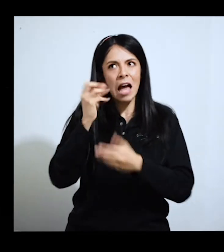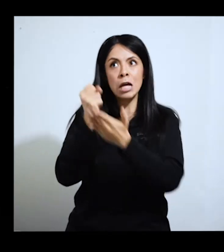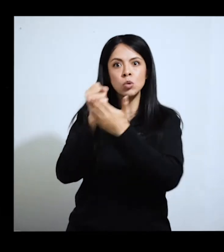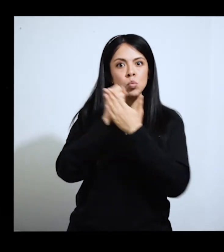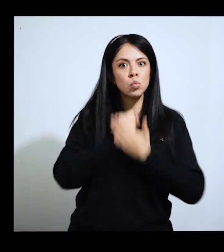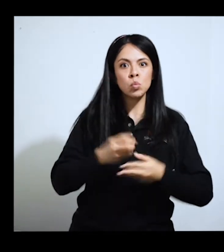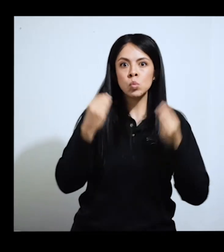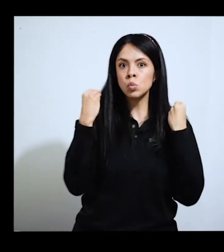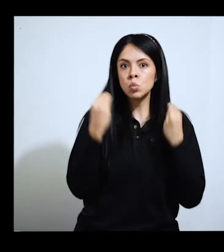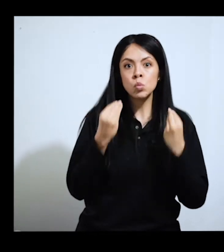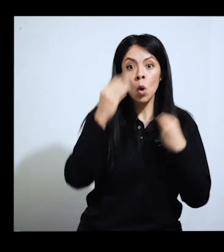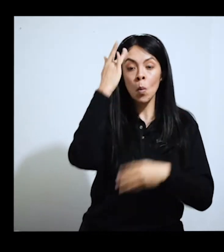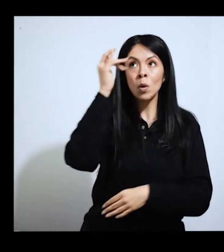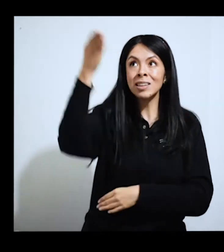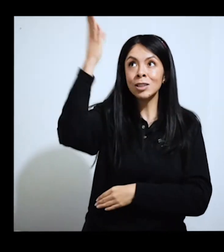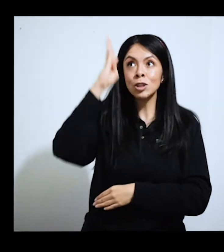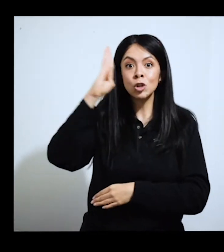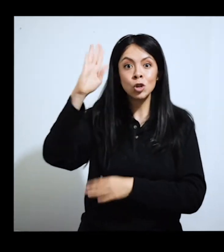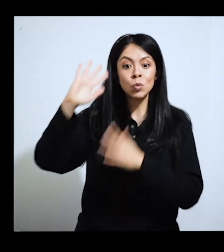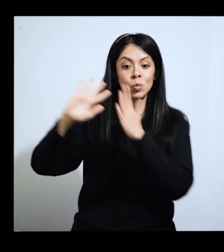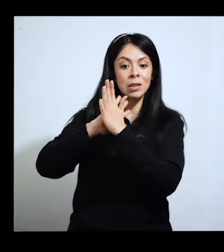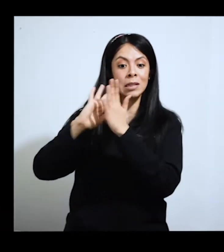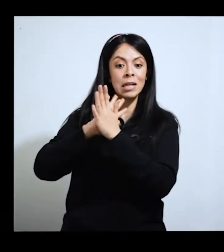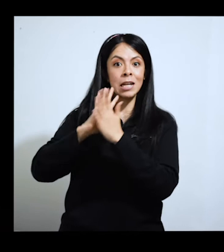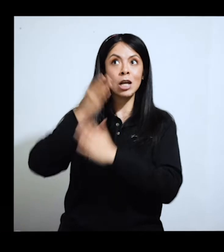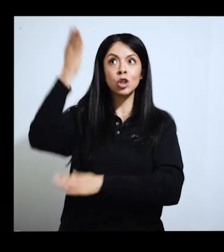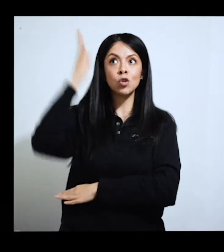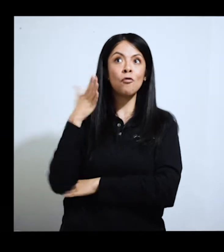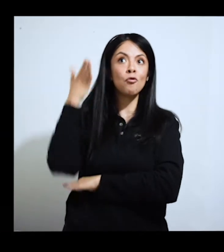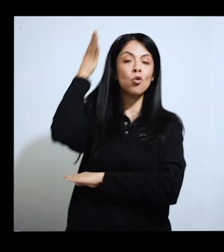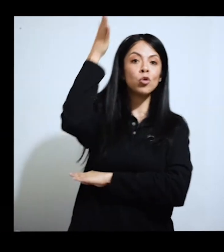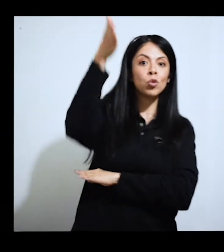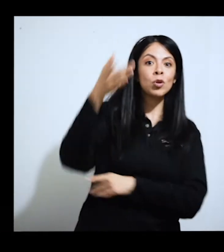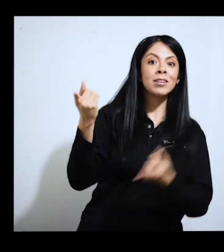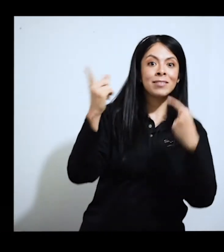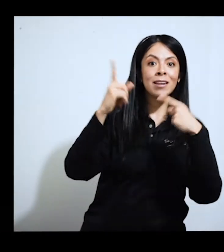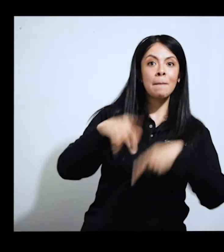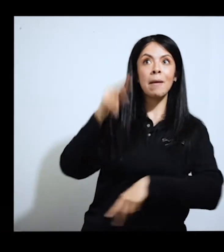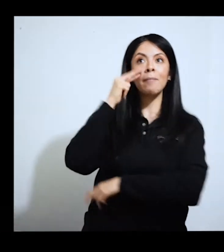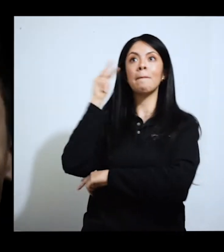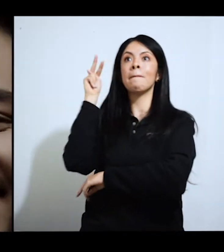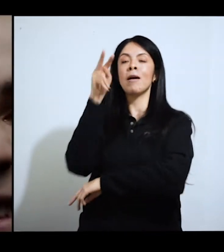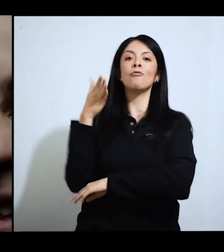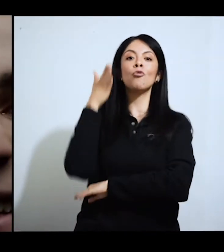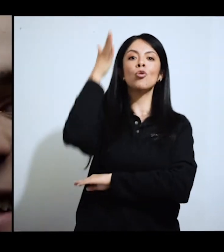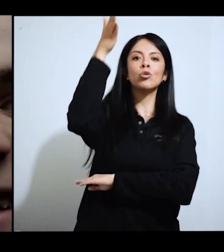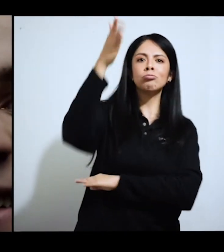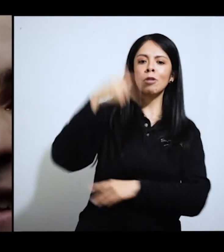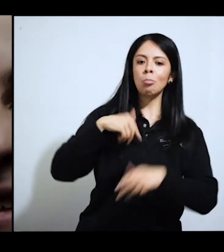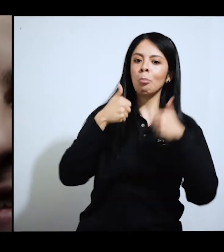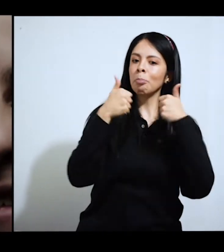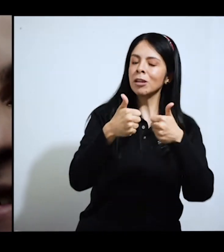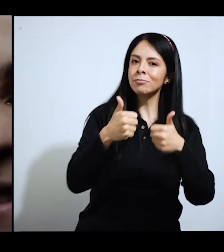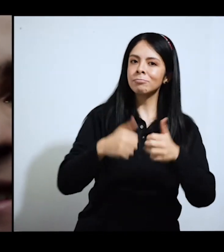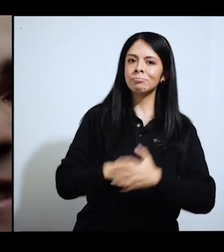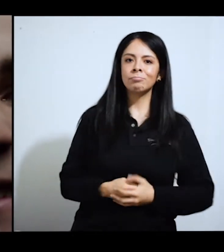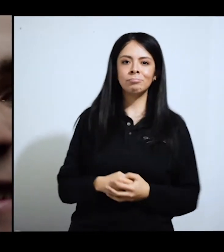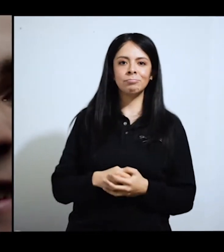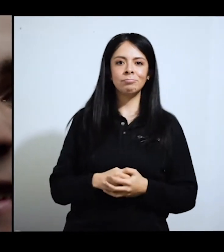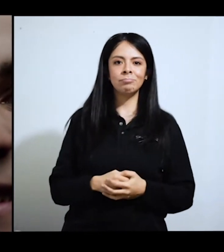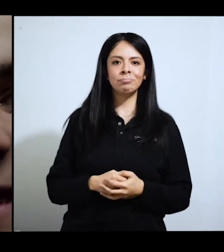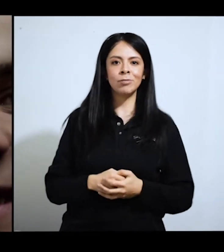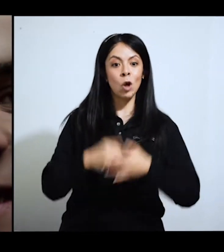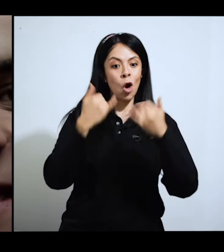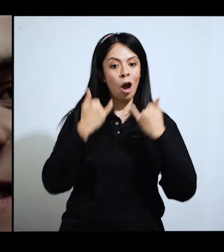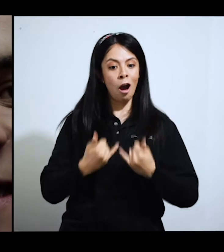ayudó muchísimo, porque era básicamente un Dios diciendo: oye, yo estuve hacia adelante, yo veo un poquito más allá y tú estás bien.